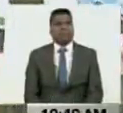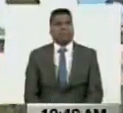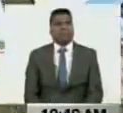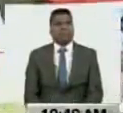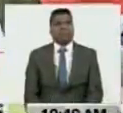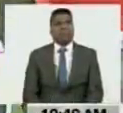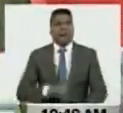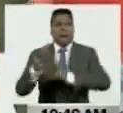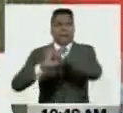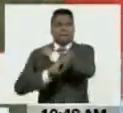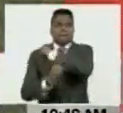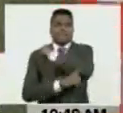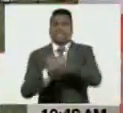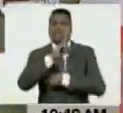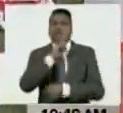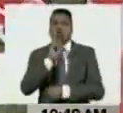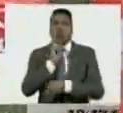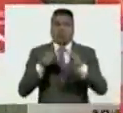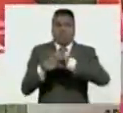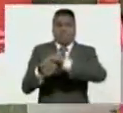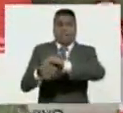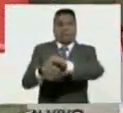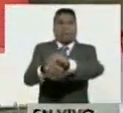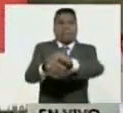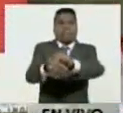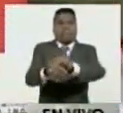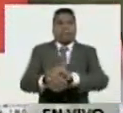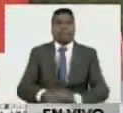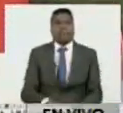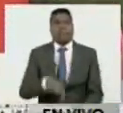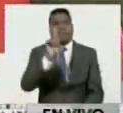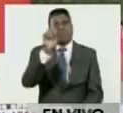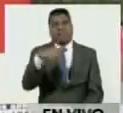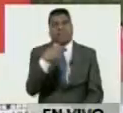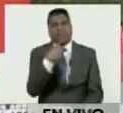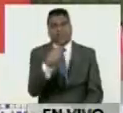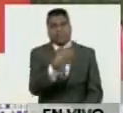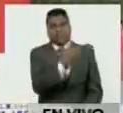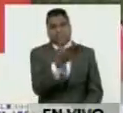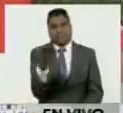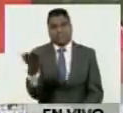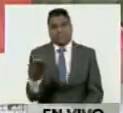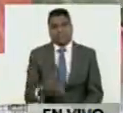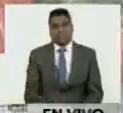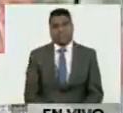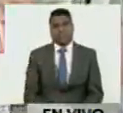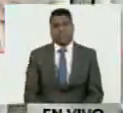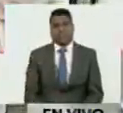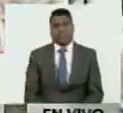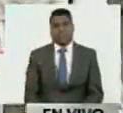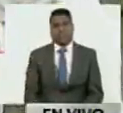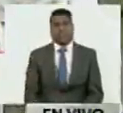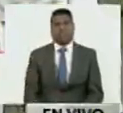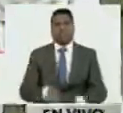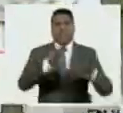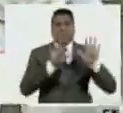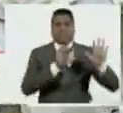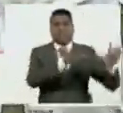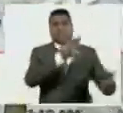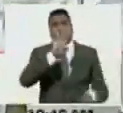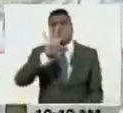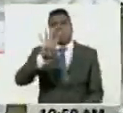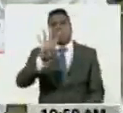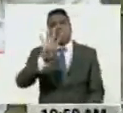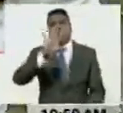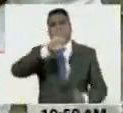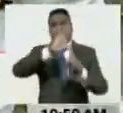Morrocoy. También queremos destacar el 14º Festival